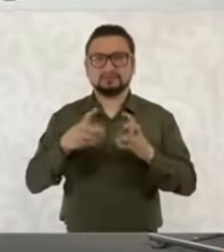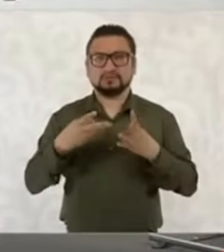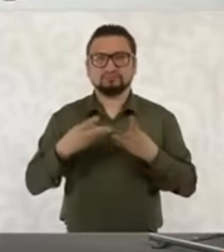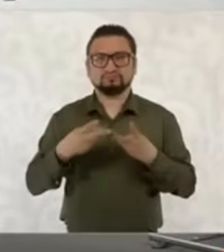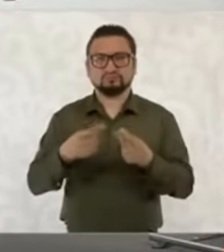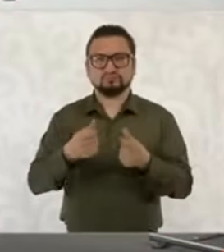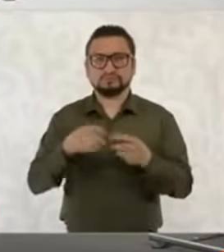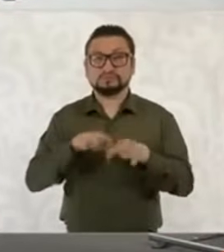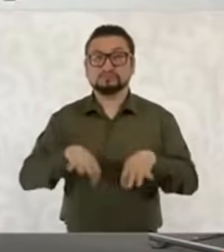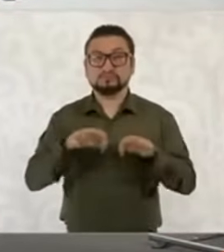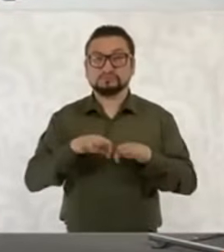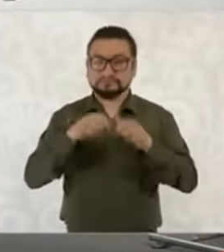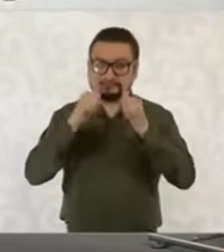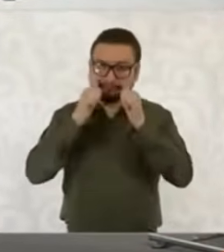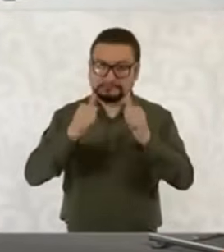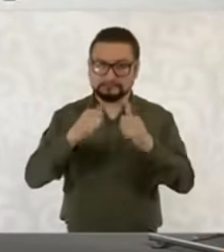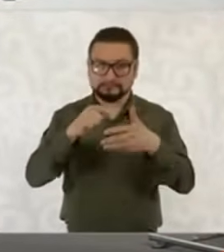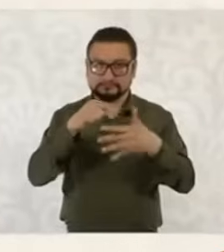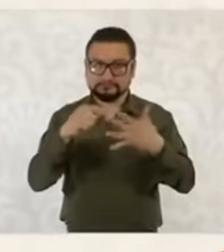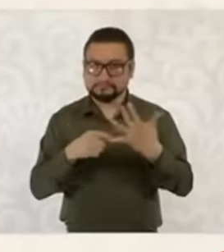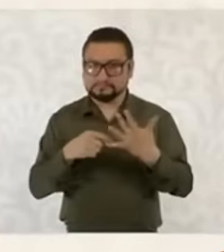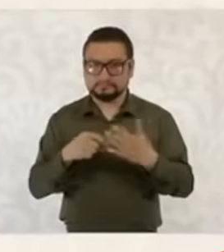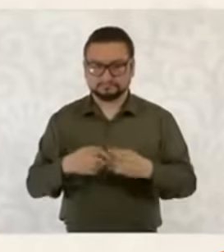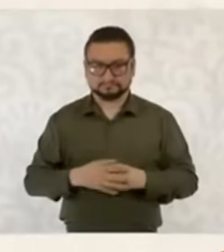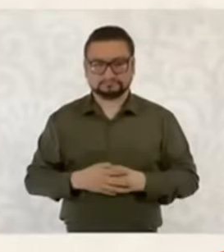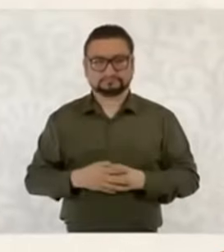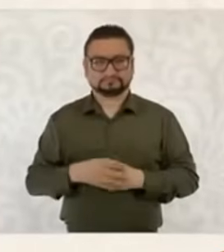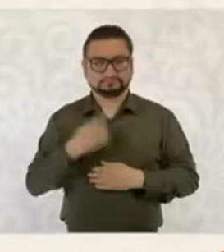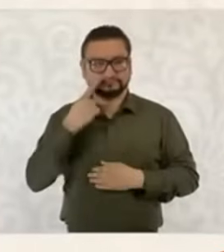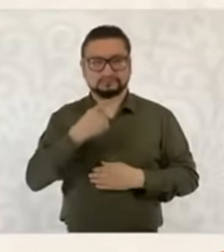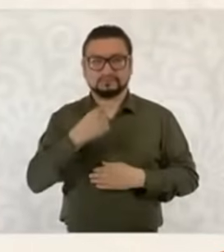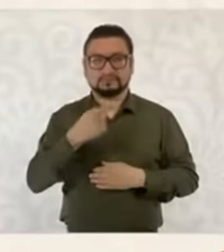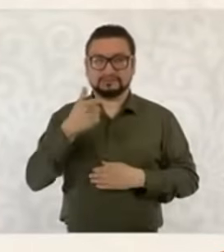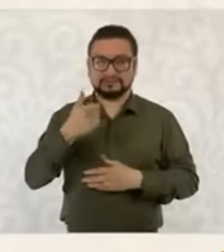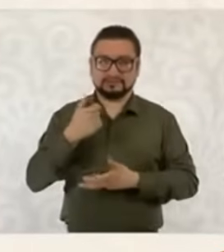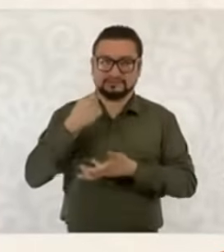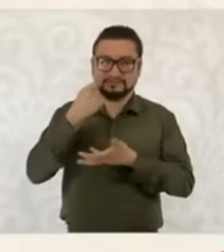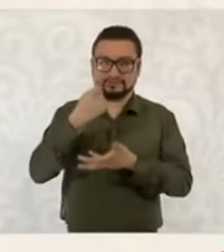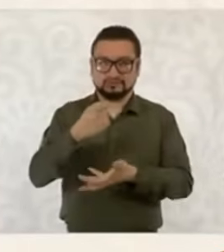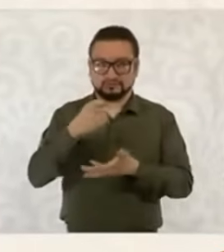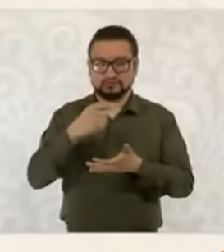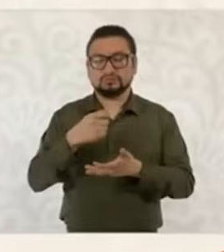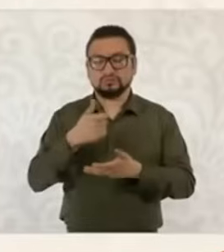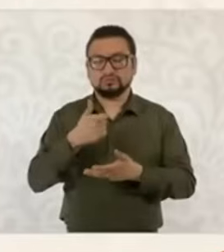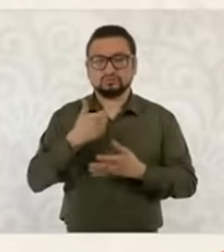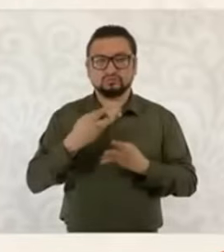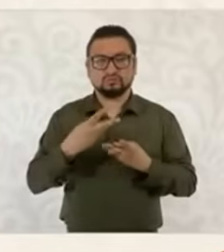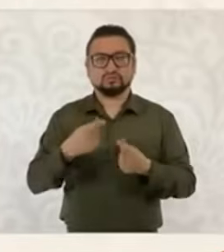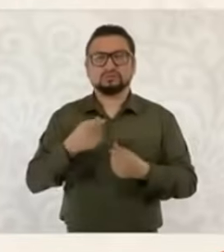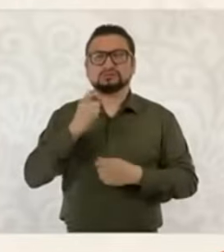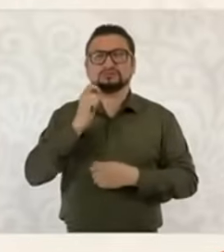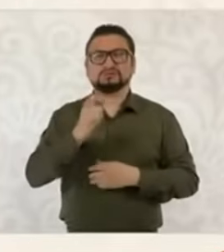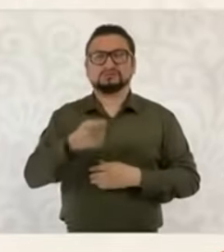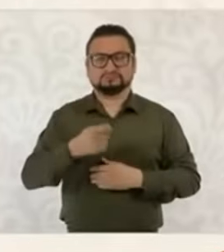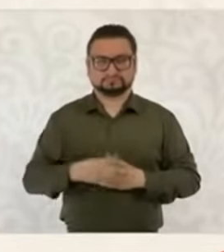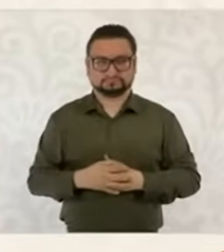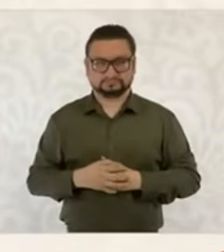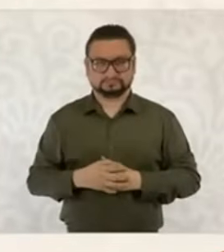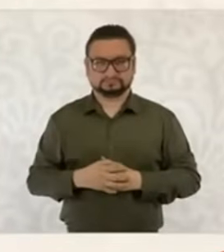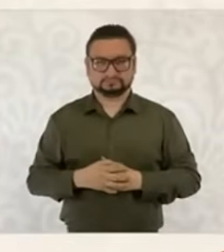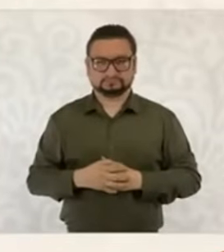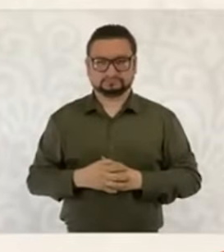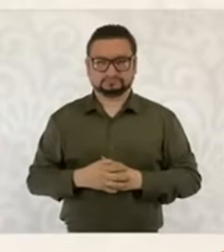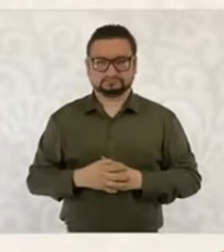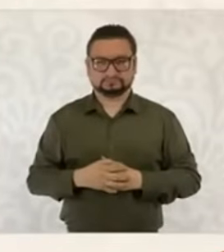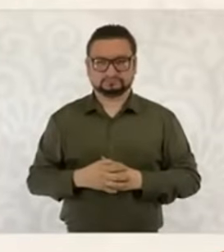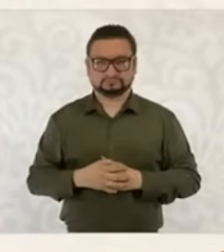es muy importante. Lo más importante de este presupuesto humanista es garantizar